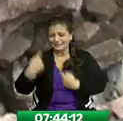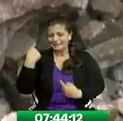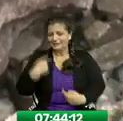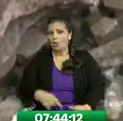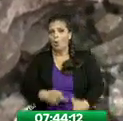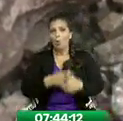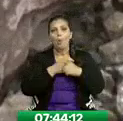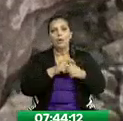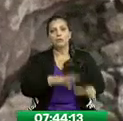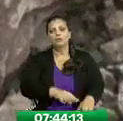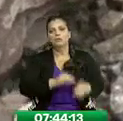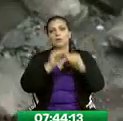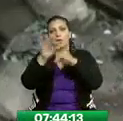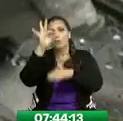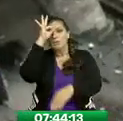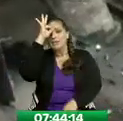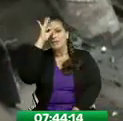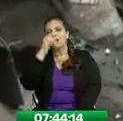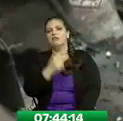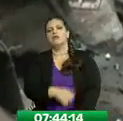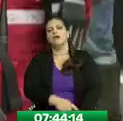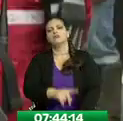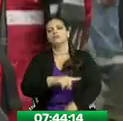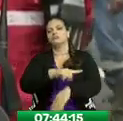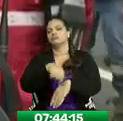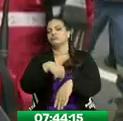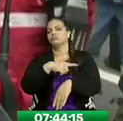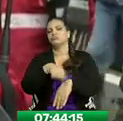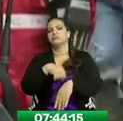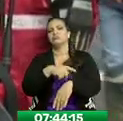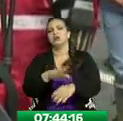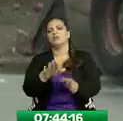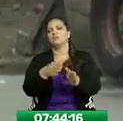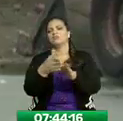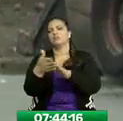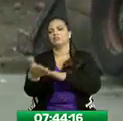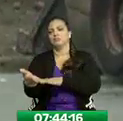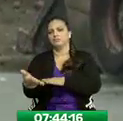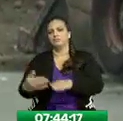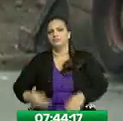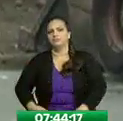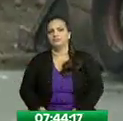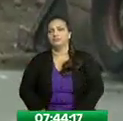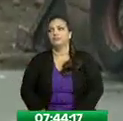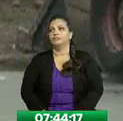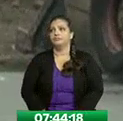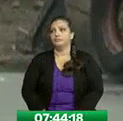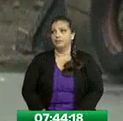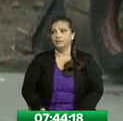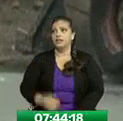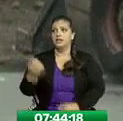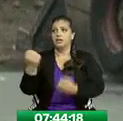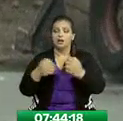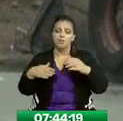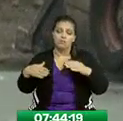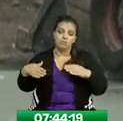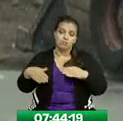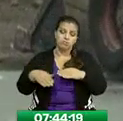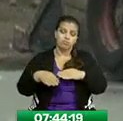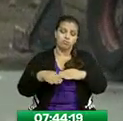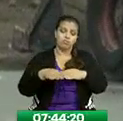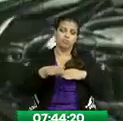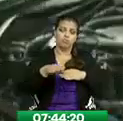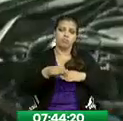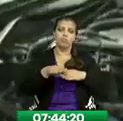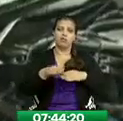y lamentablemente murió horas después. Están con policontusiones. El vehículo circulaba en sentido norte-sur. En el